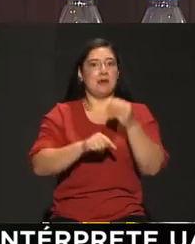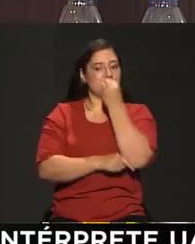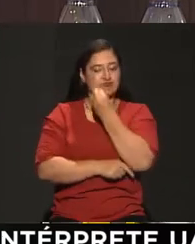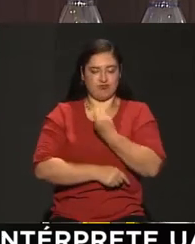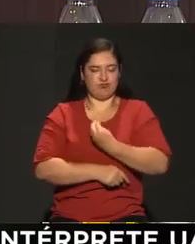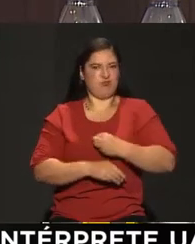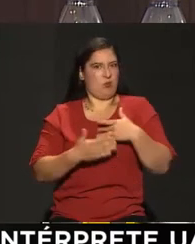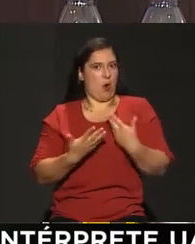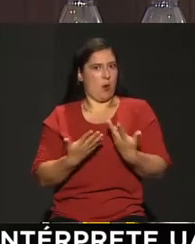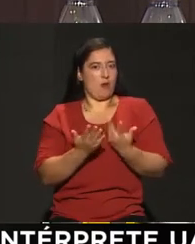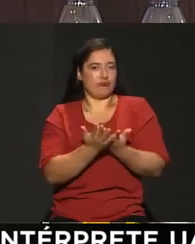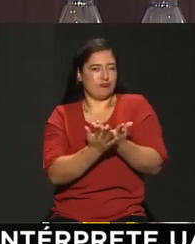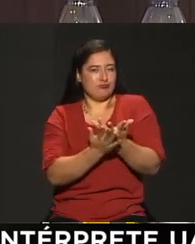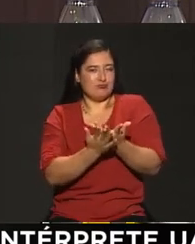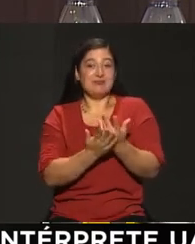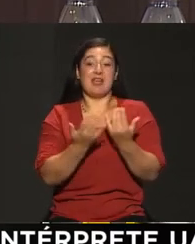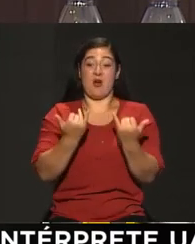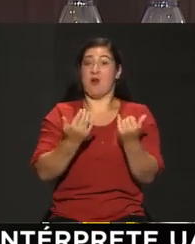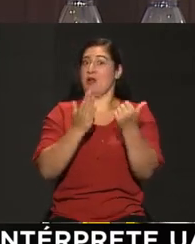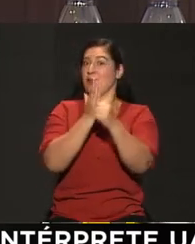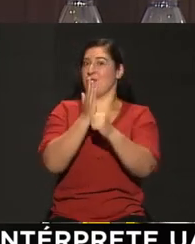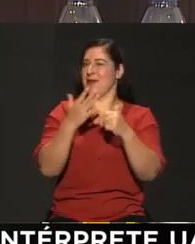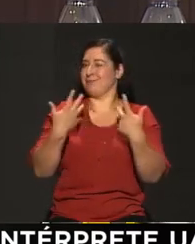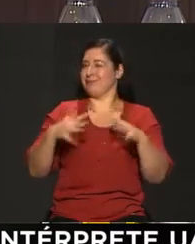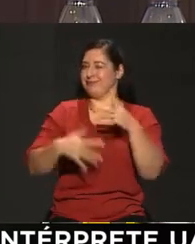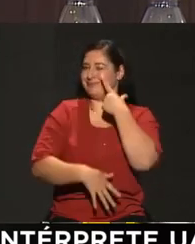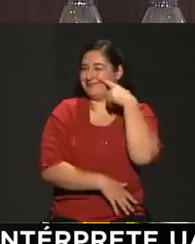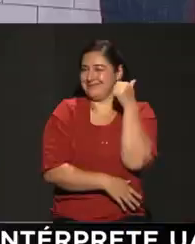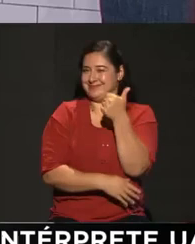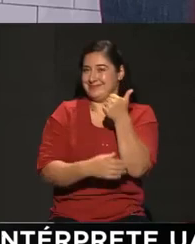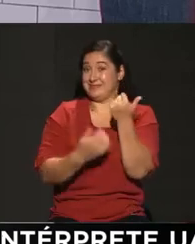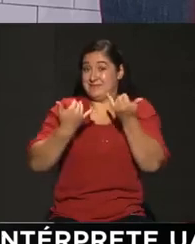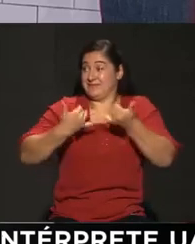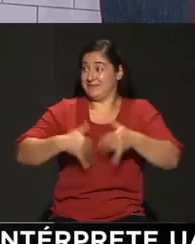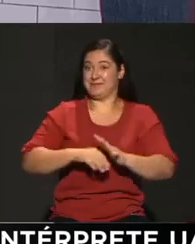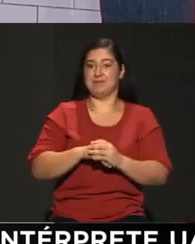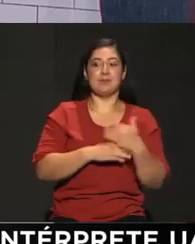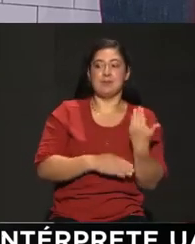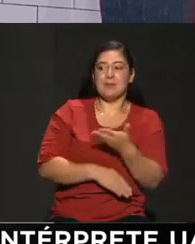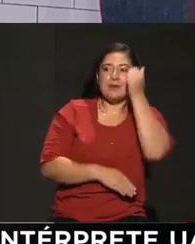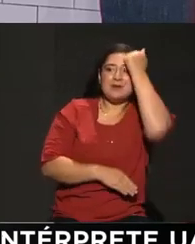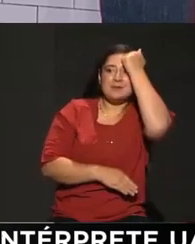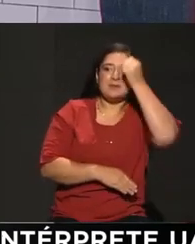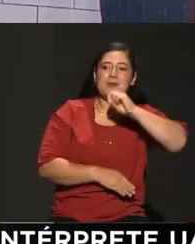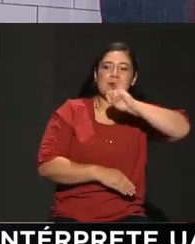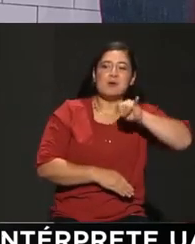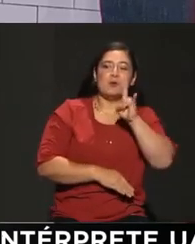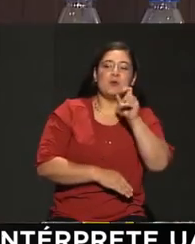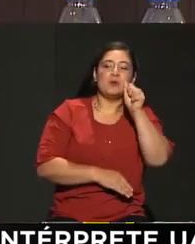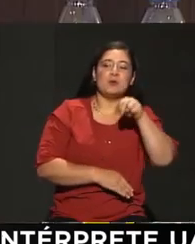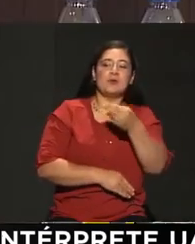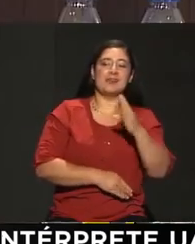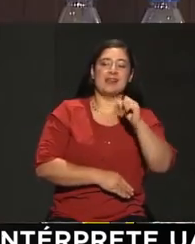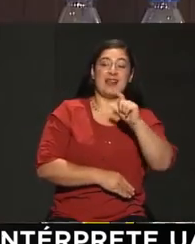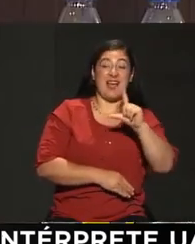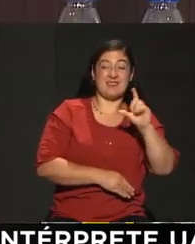atentos, porque este va a ser nuestro programa que vamos a cerrar con broche de oro. Profesor Juan Calle, estamos hoy ya haciendo conclusión de